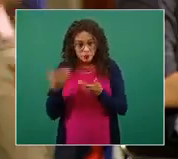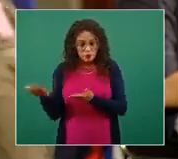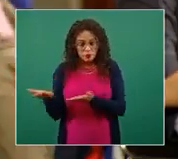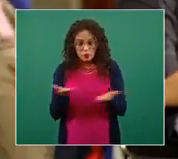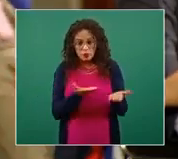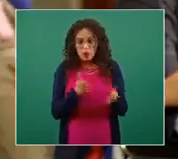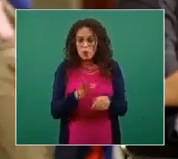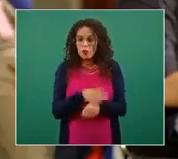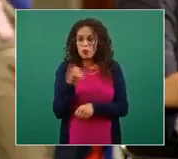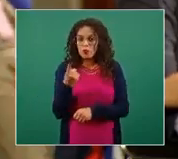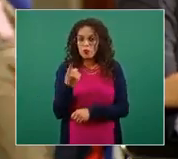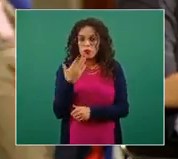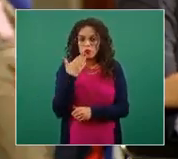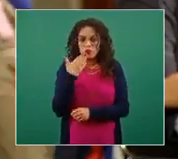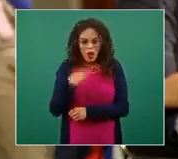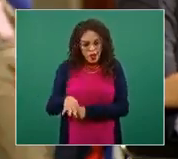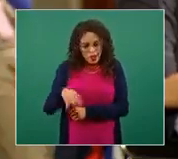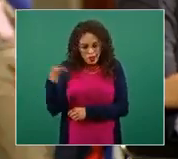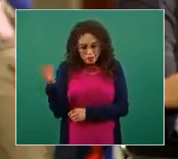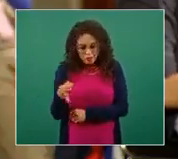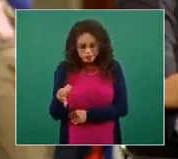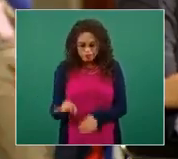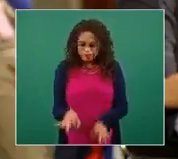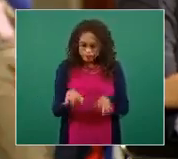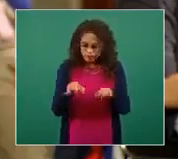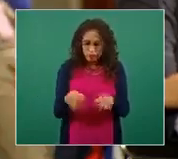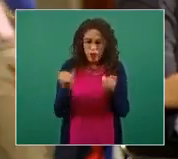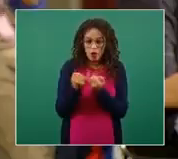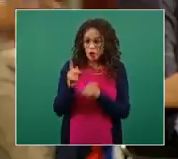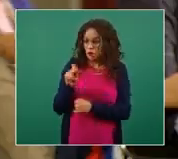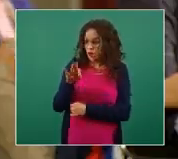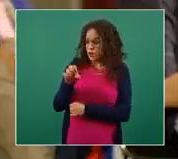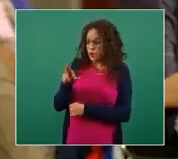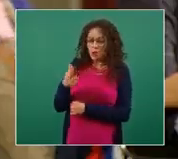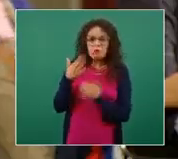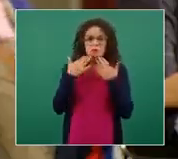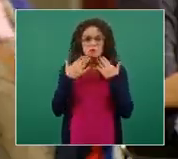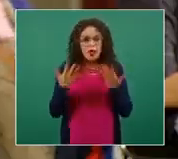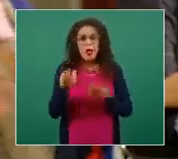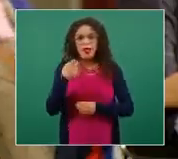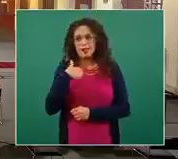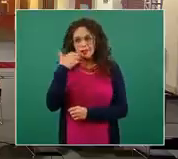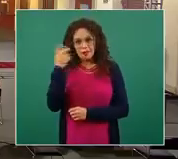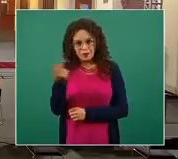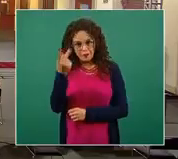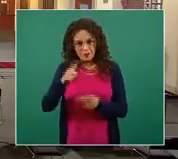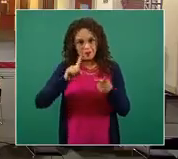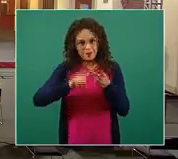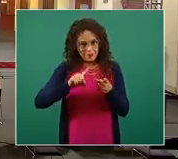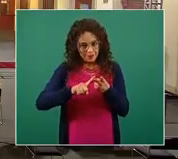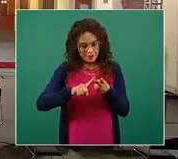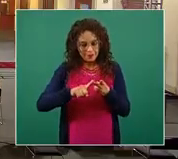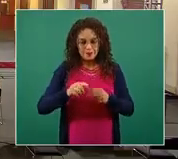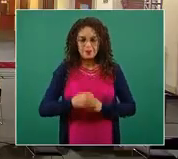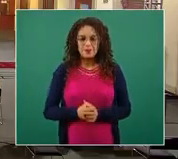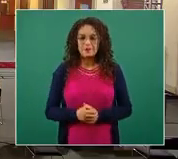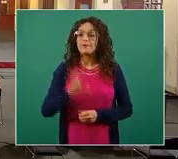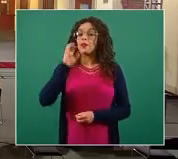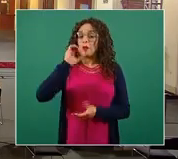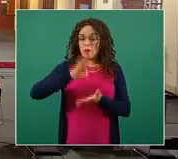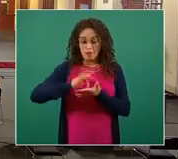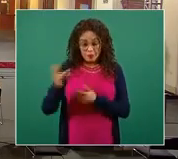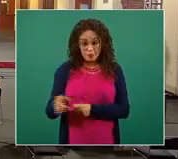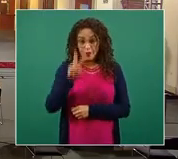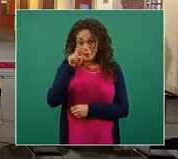va a tener toda la efectividad que puede tener una de Pfizer. Esa es mi pregunta segunda y la última ya. Muchas gracias, Blanca. También aprecio mucho